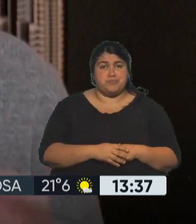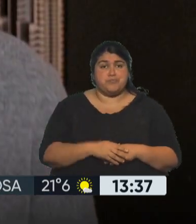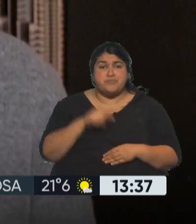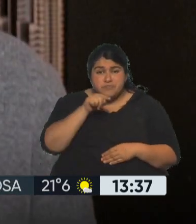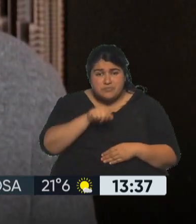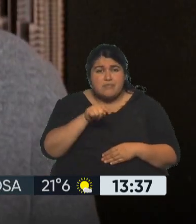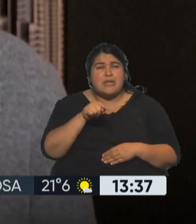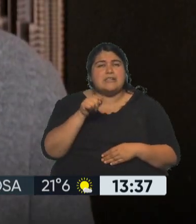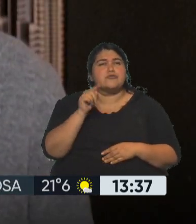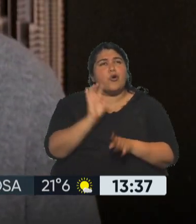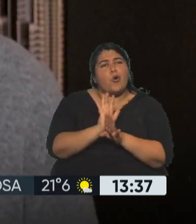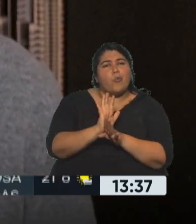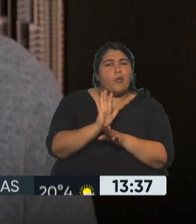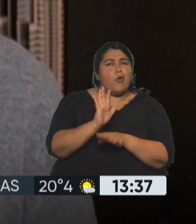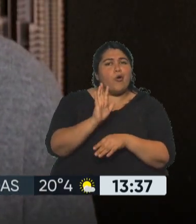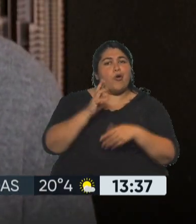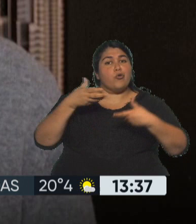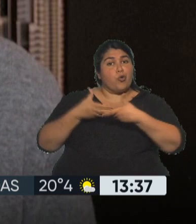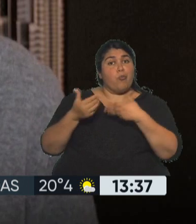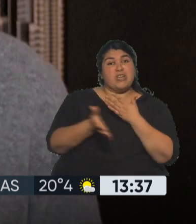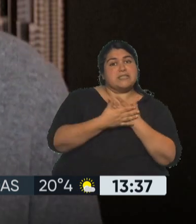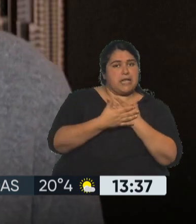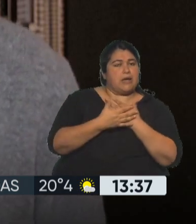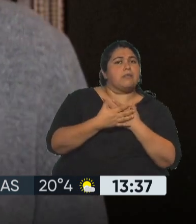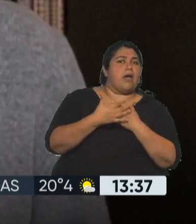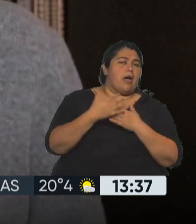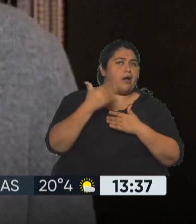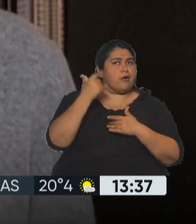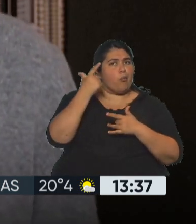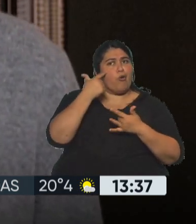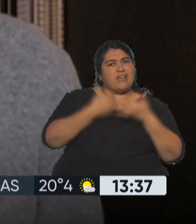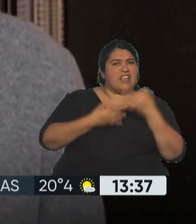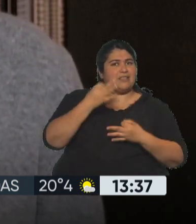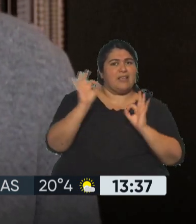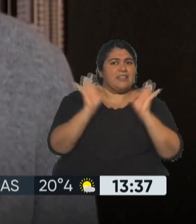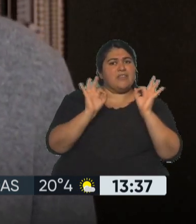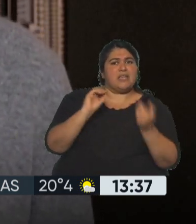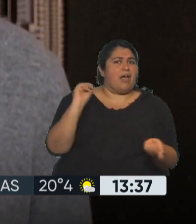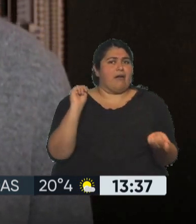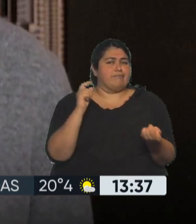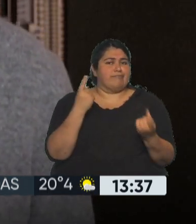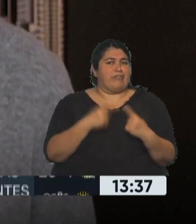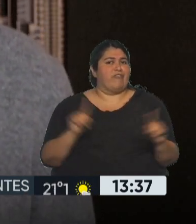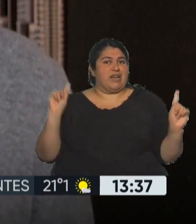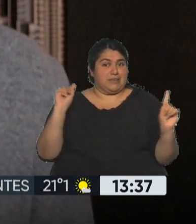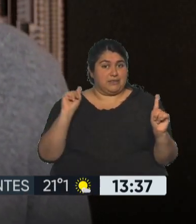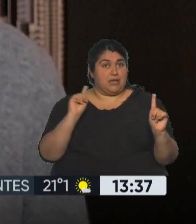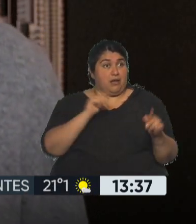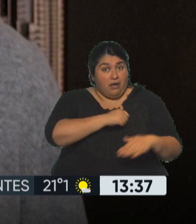a un replanteamiento de la izquierda de manera muy importante. ¿Tendrá la izquierda, esta izquierda que está en el